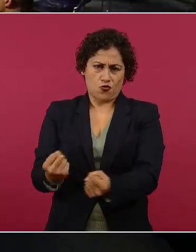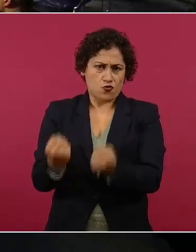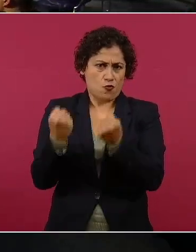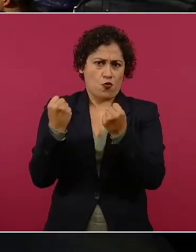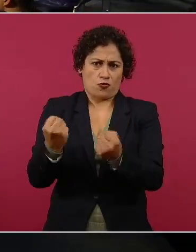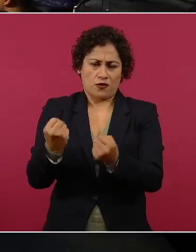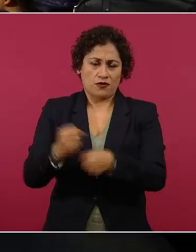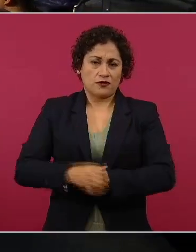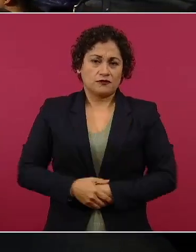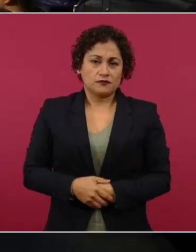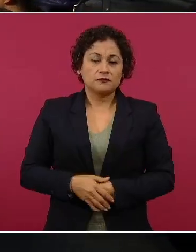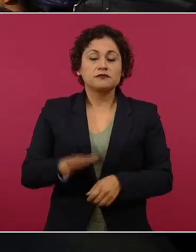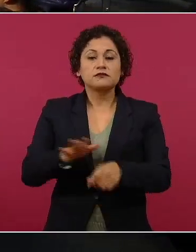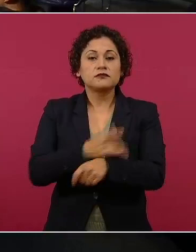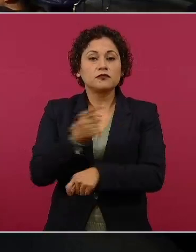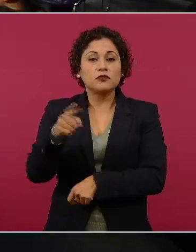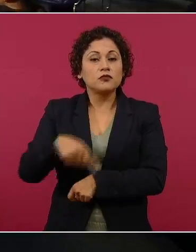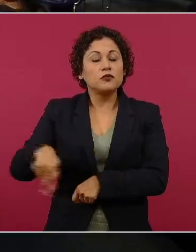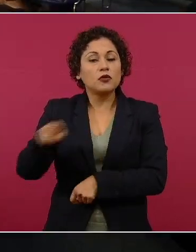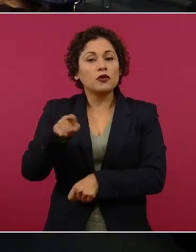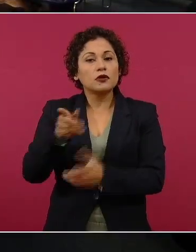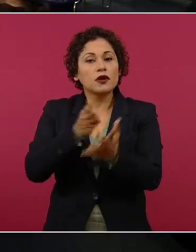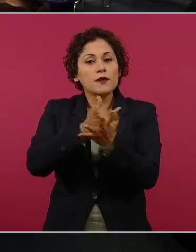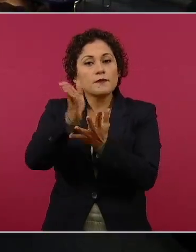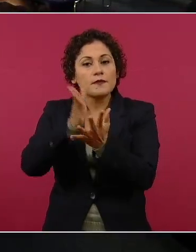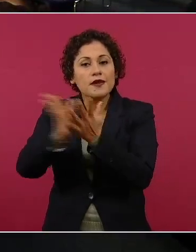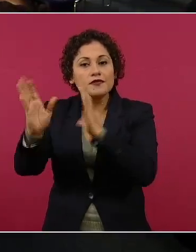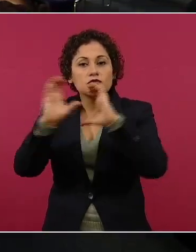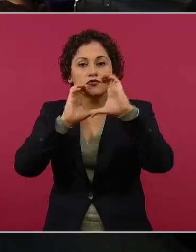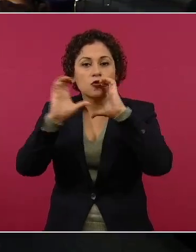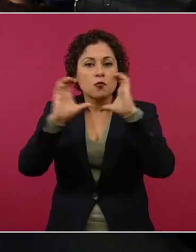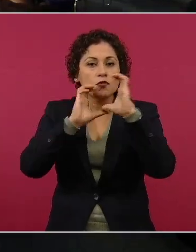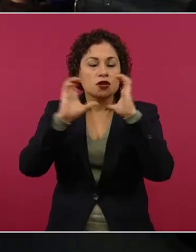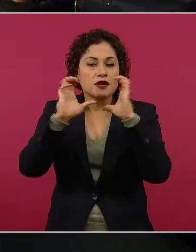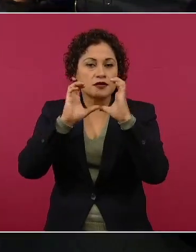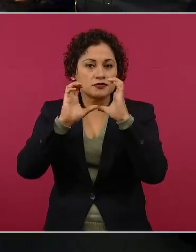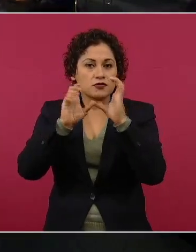porque los medios tenían más poder